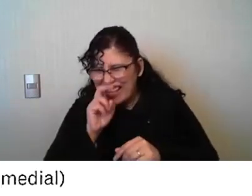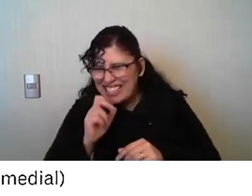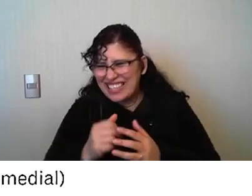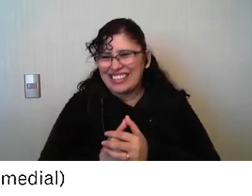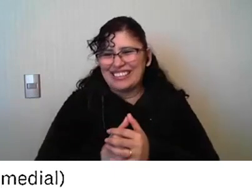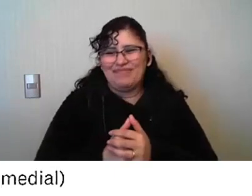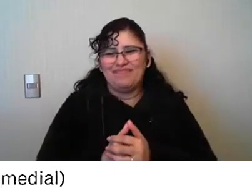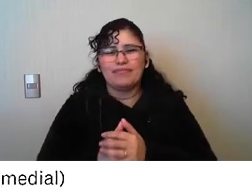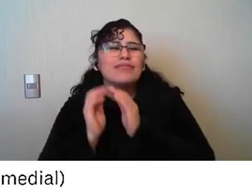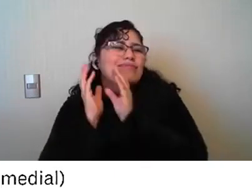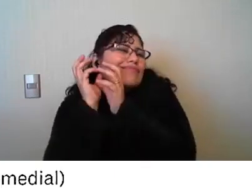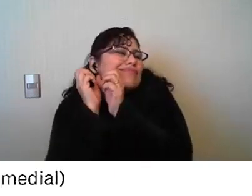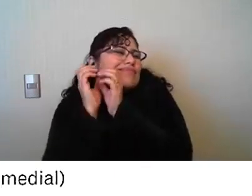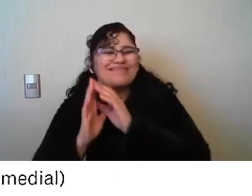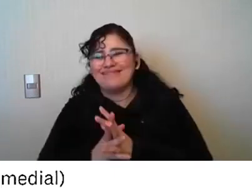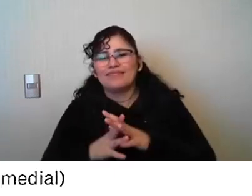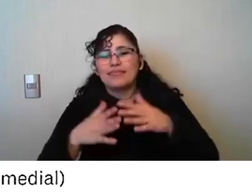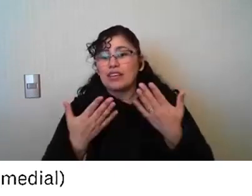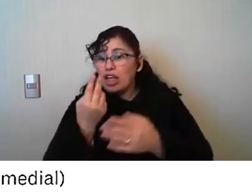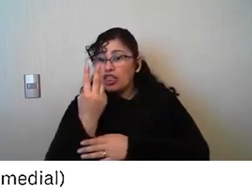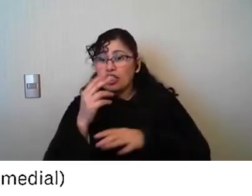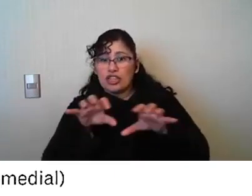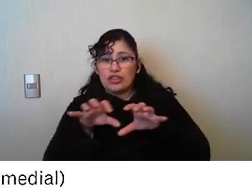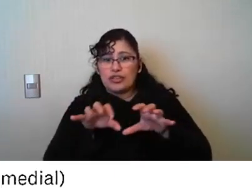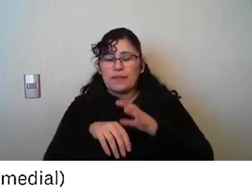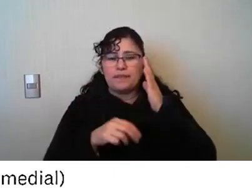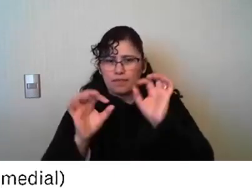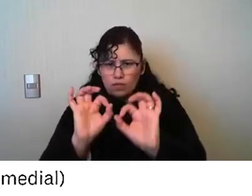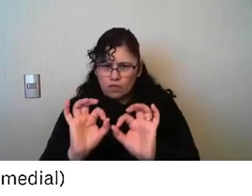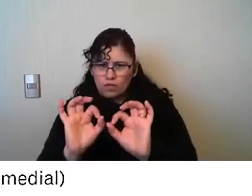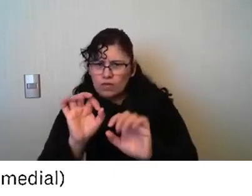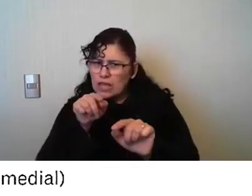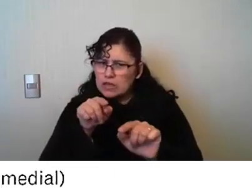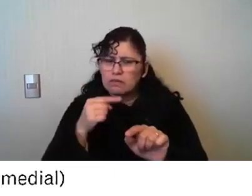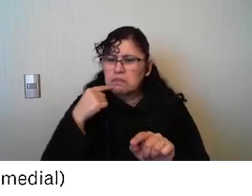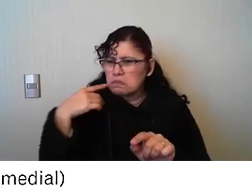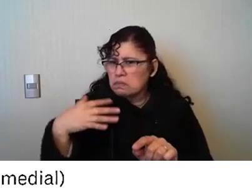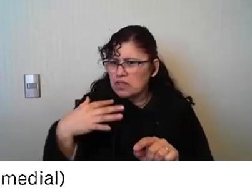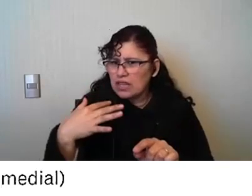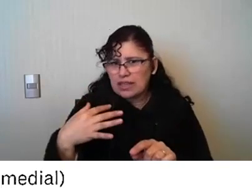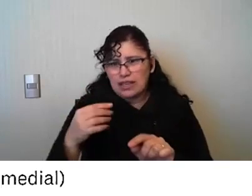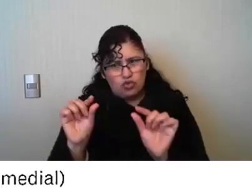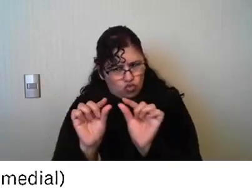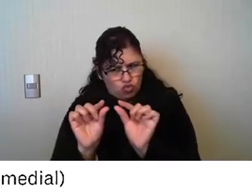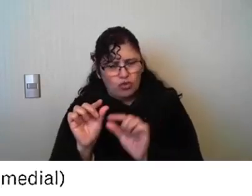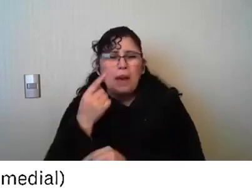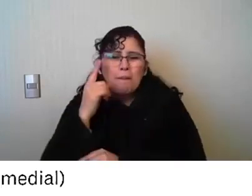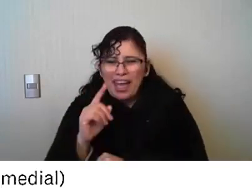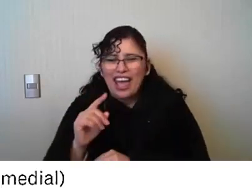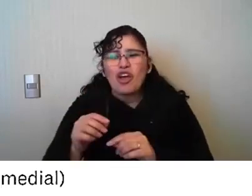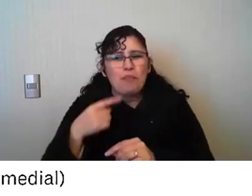Y dos elementos pequeños pero de gran importancia que están en la